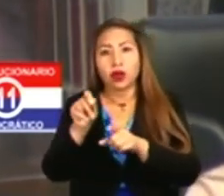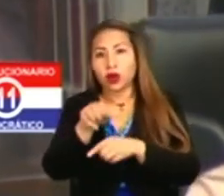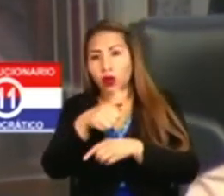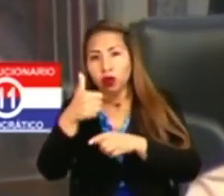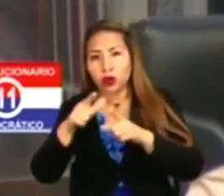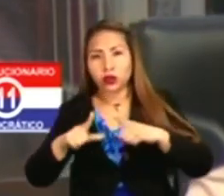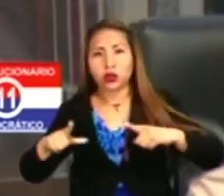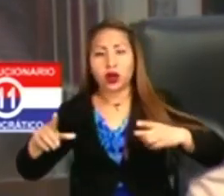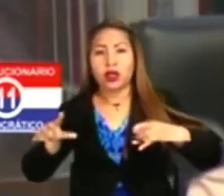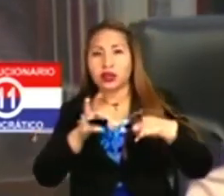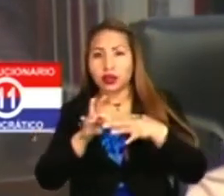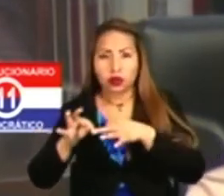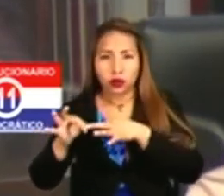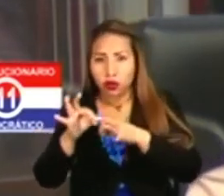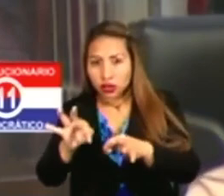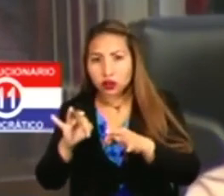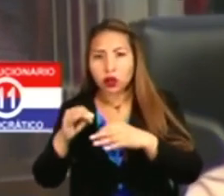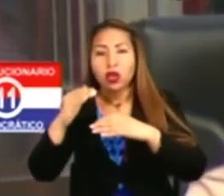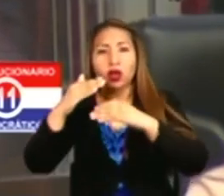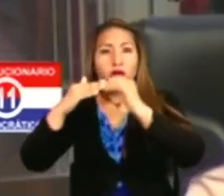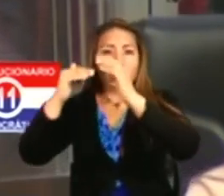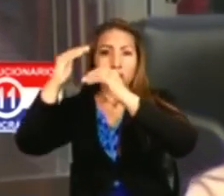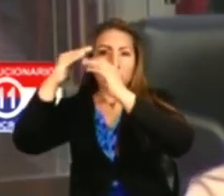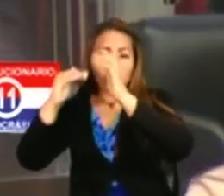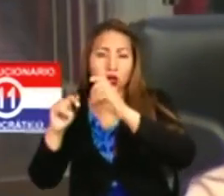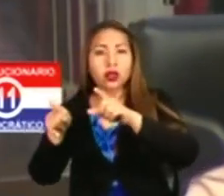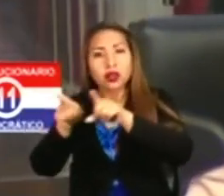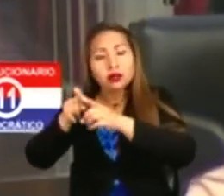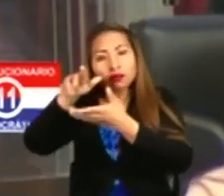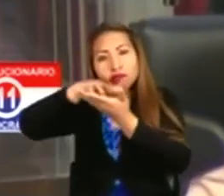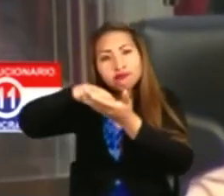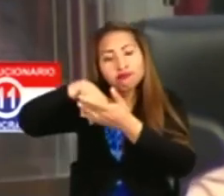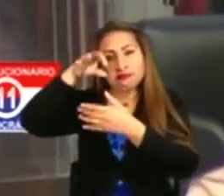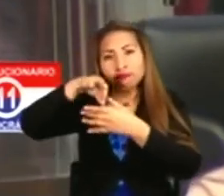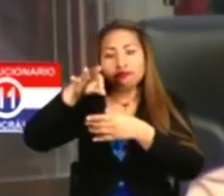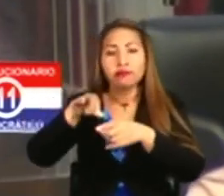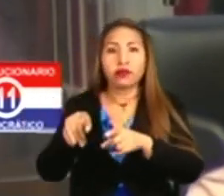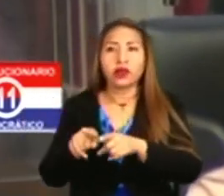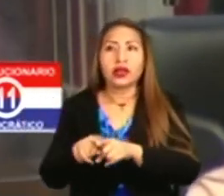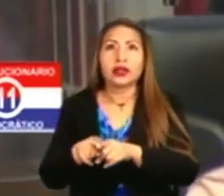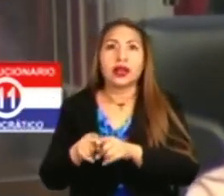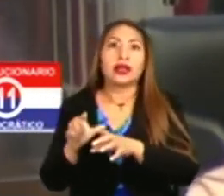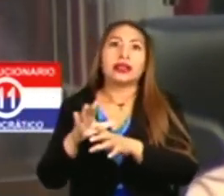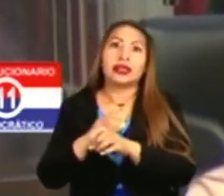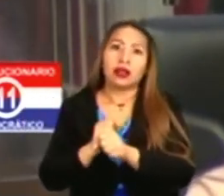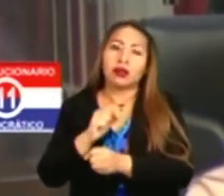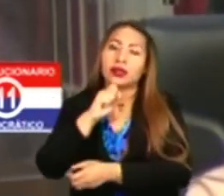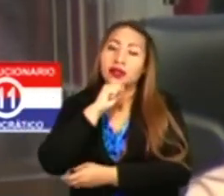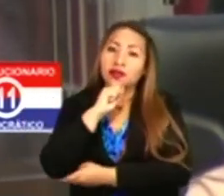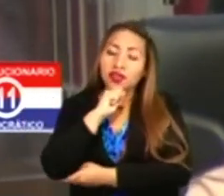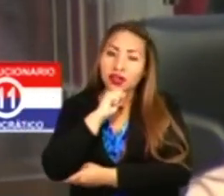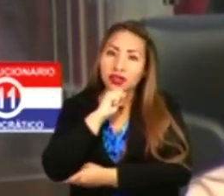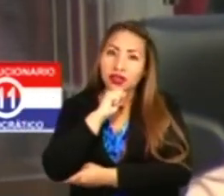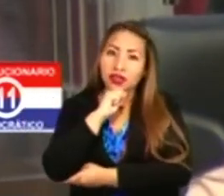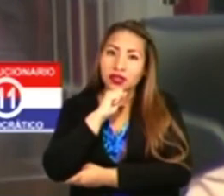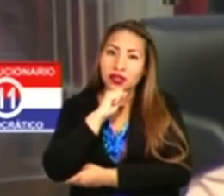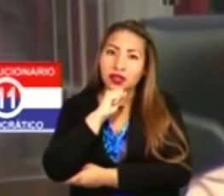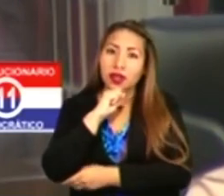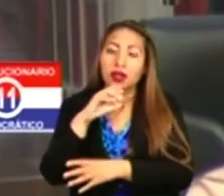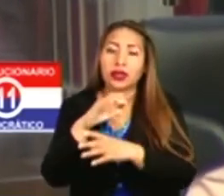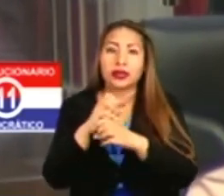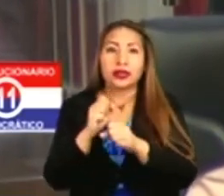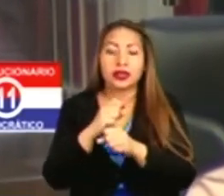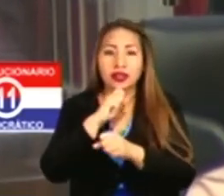agropecuario, todos han sido golpeados por esta pandemia y no han recibido subsidios como las entidades